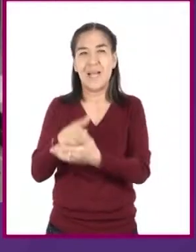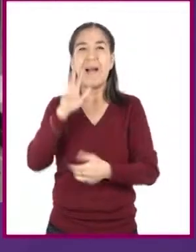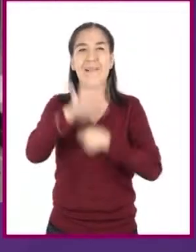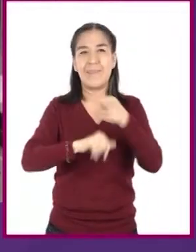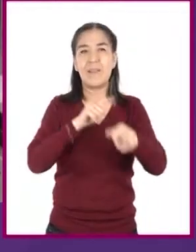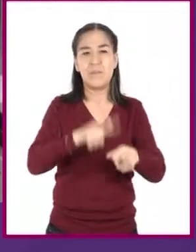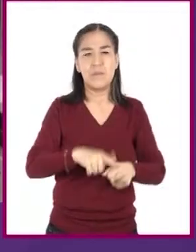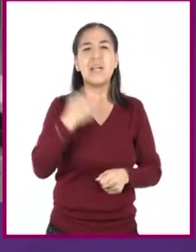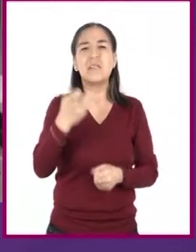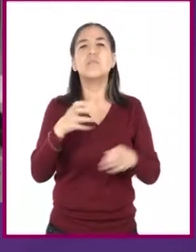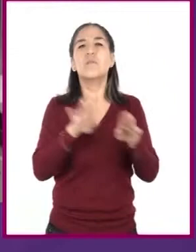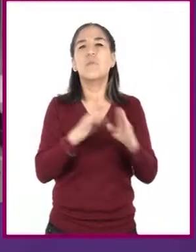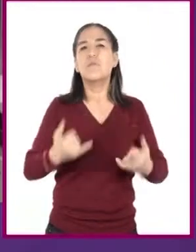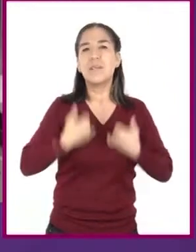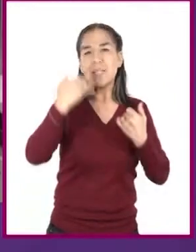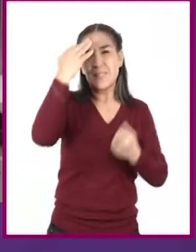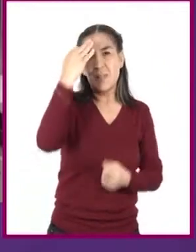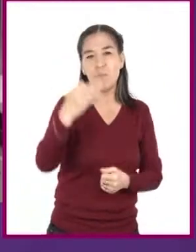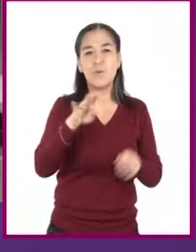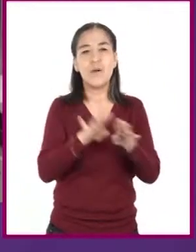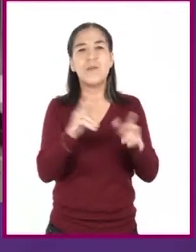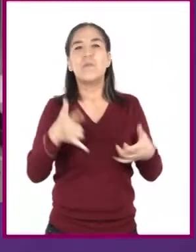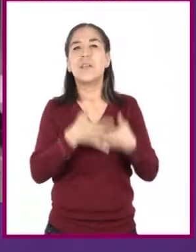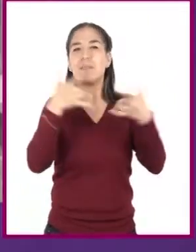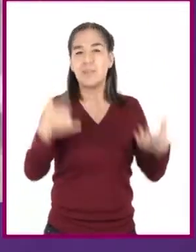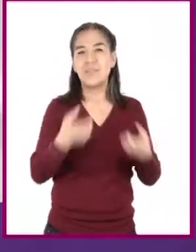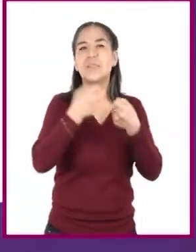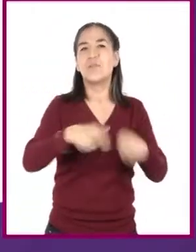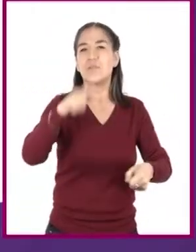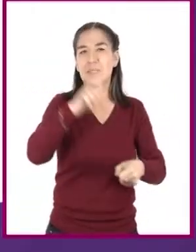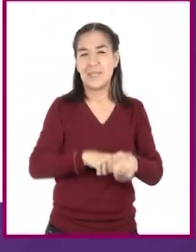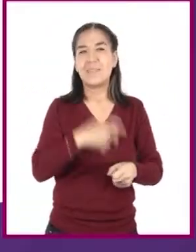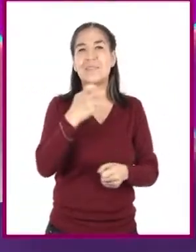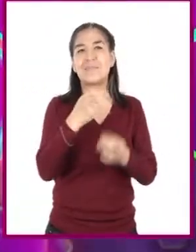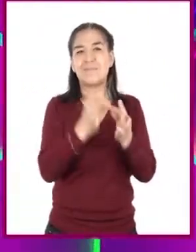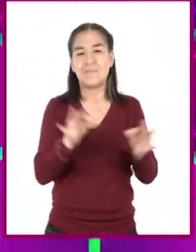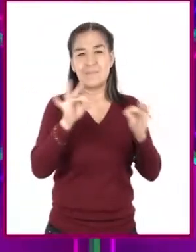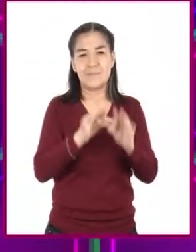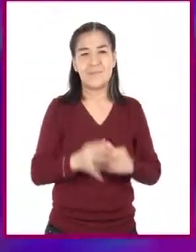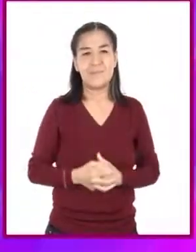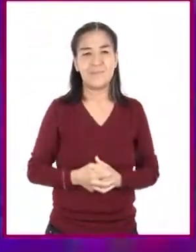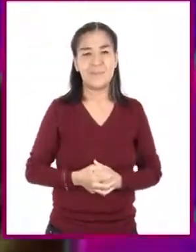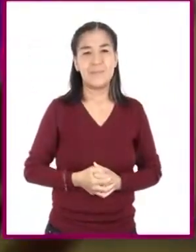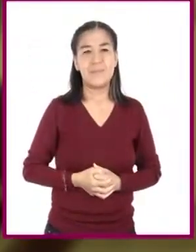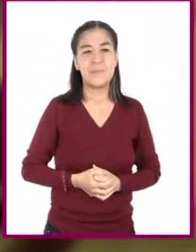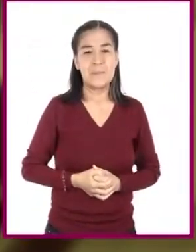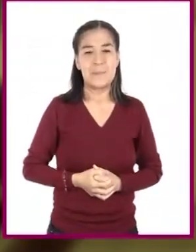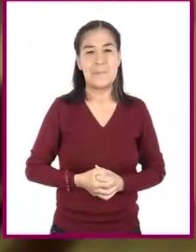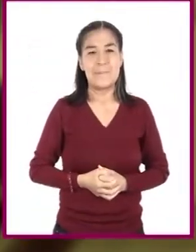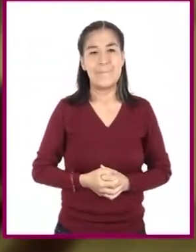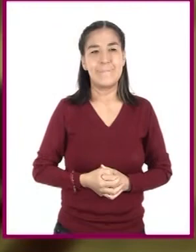periodo juvenil es histórico y socialmente construido.